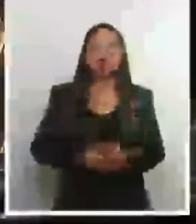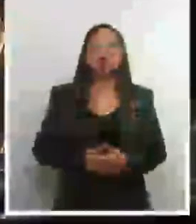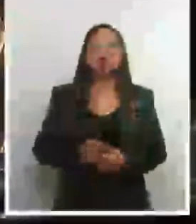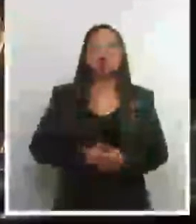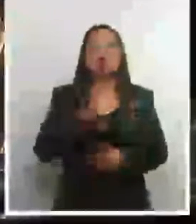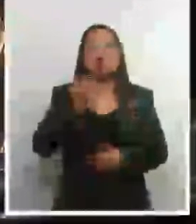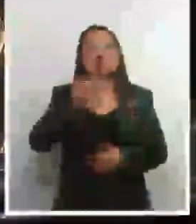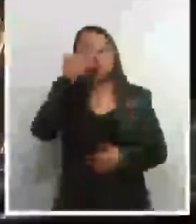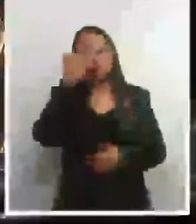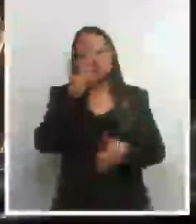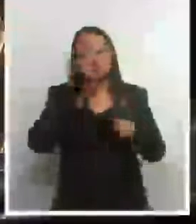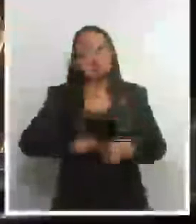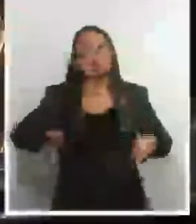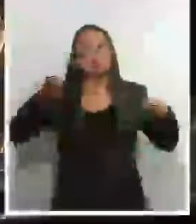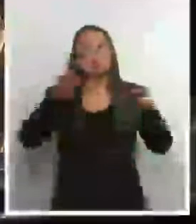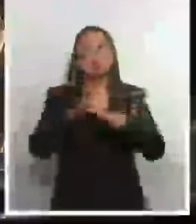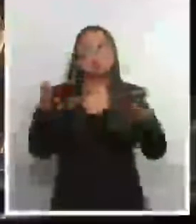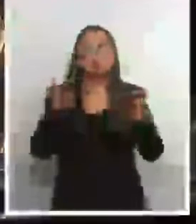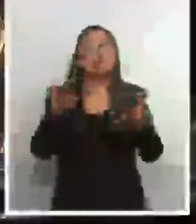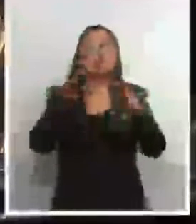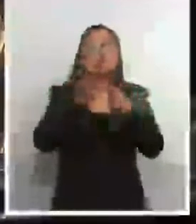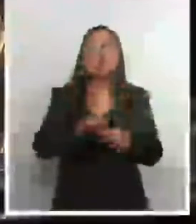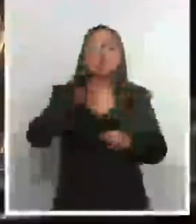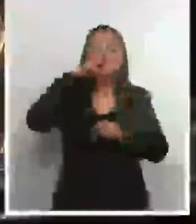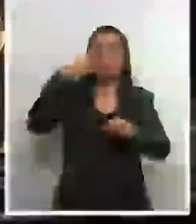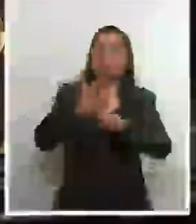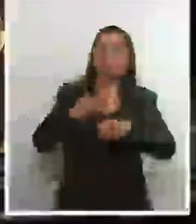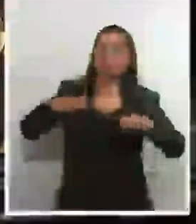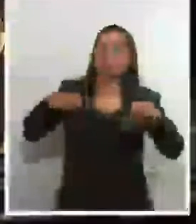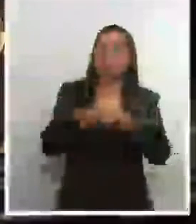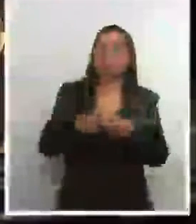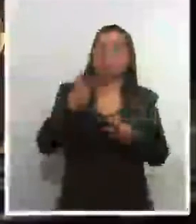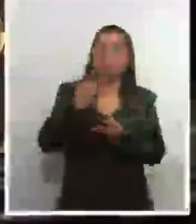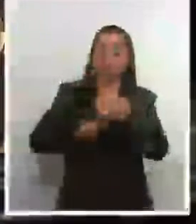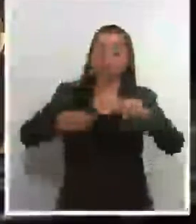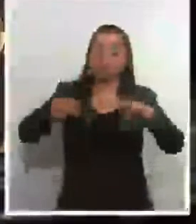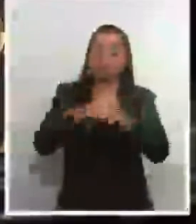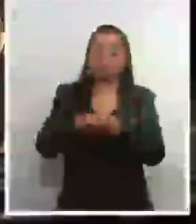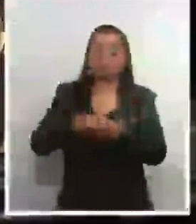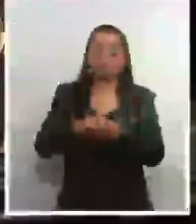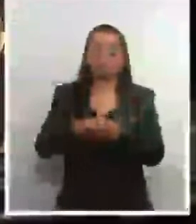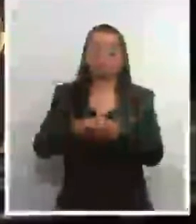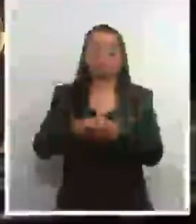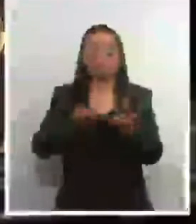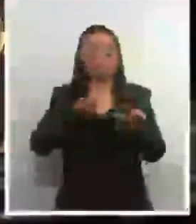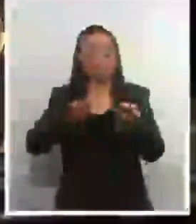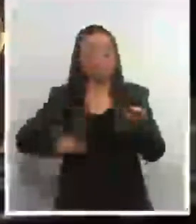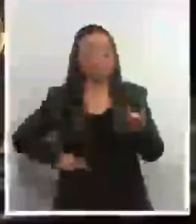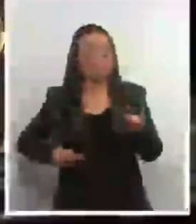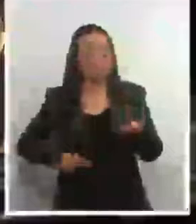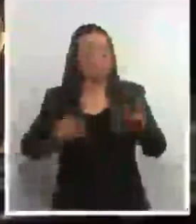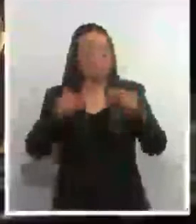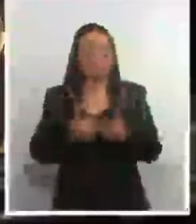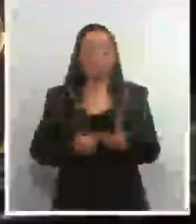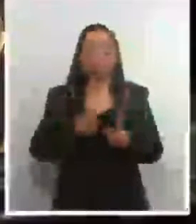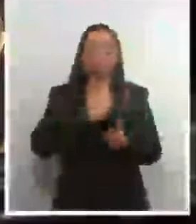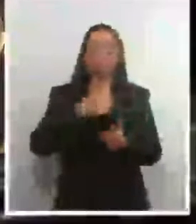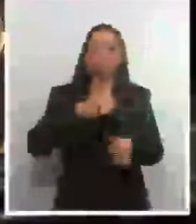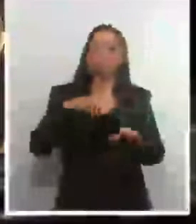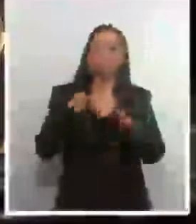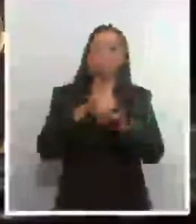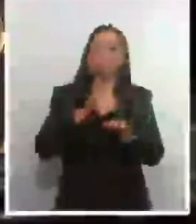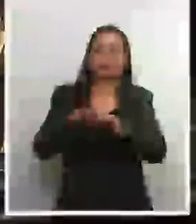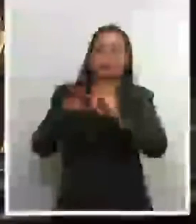razón fundamental. La responsabilidad, la corresponsabilidad, la gobernabilidad debe